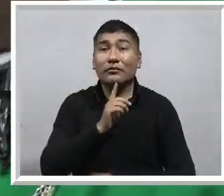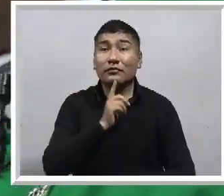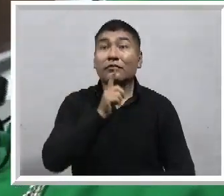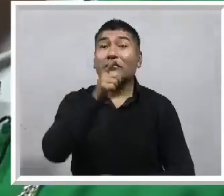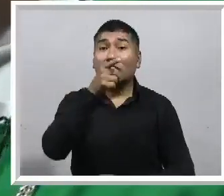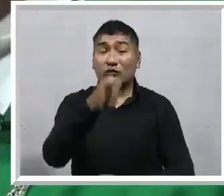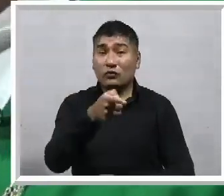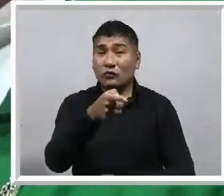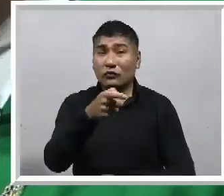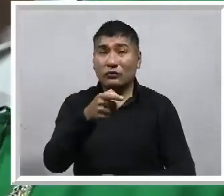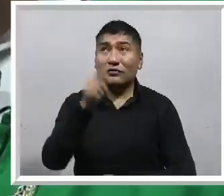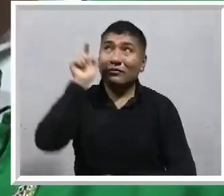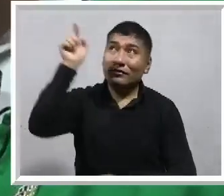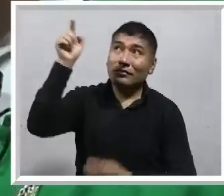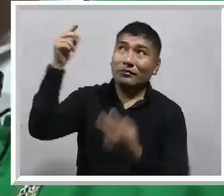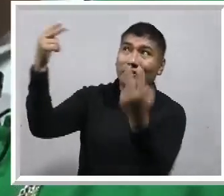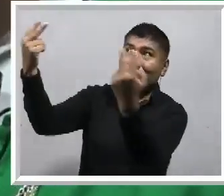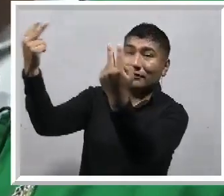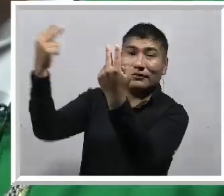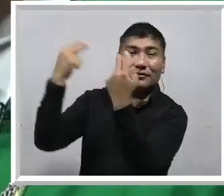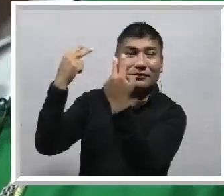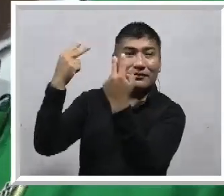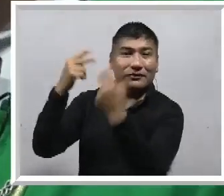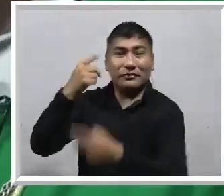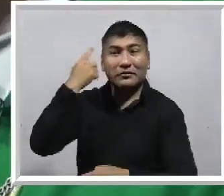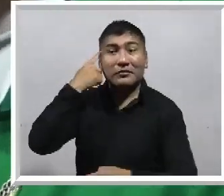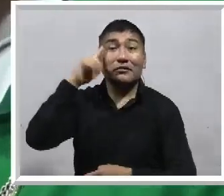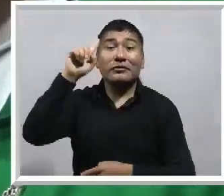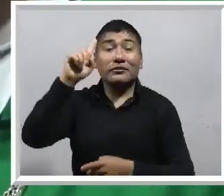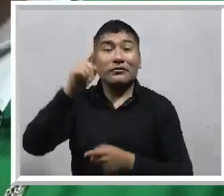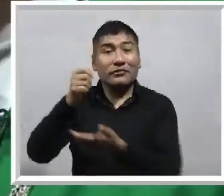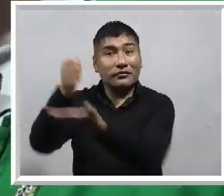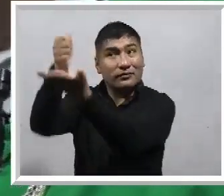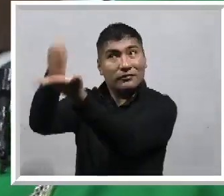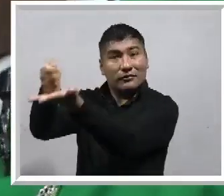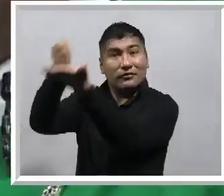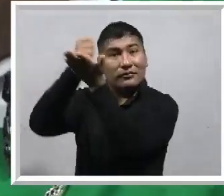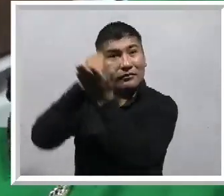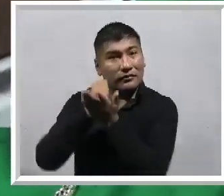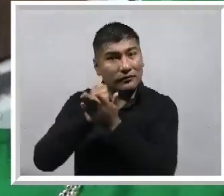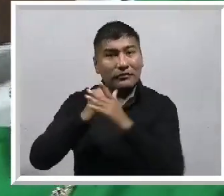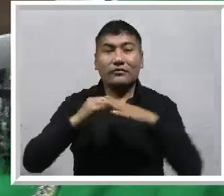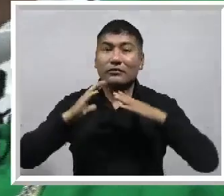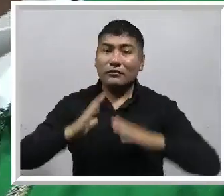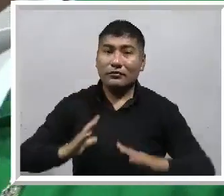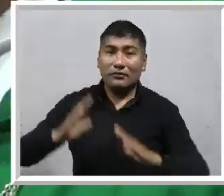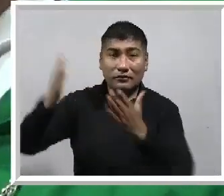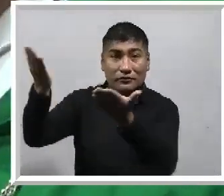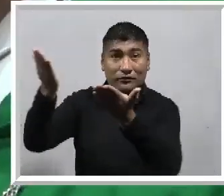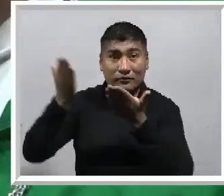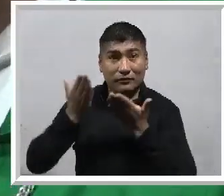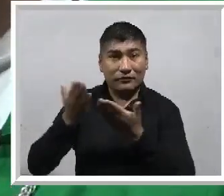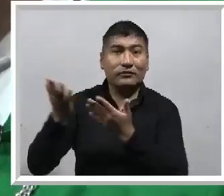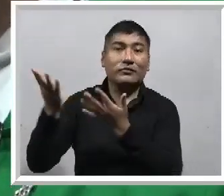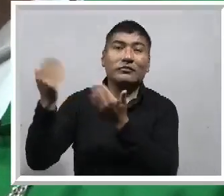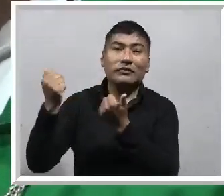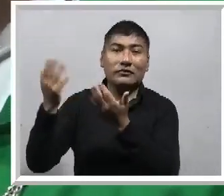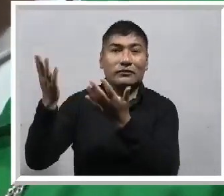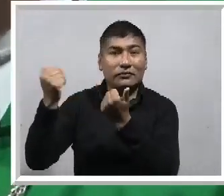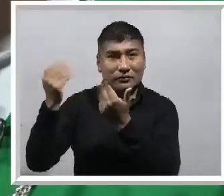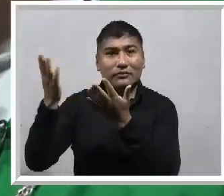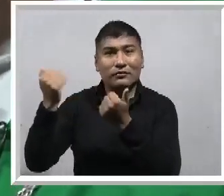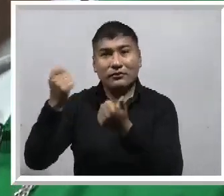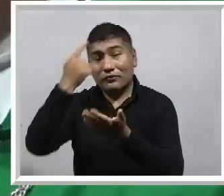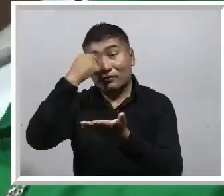no escucha para socorrernos aliviarnos en la esperanza